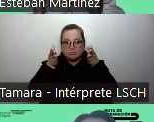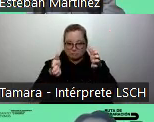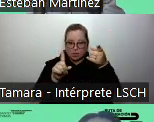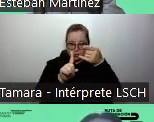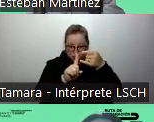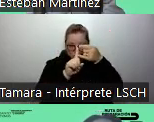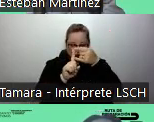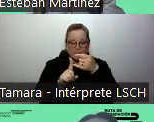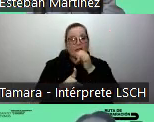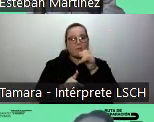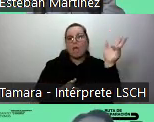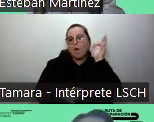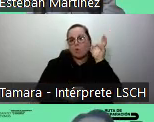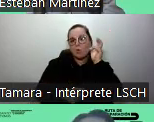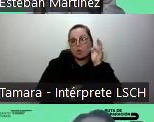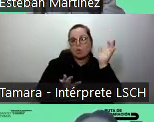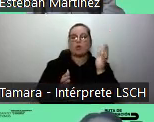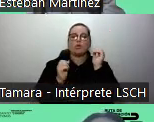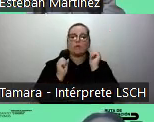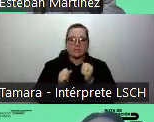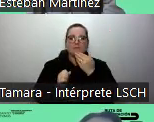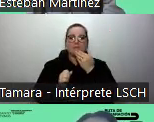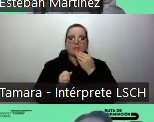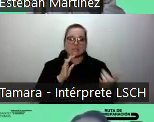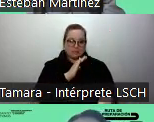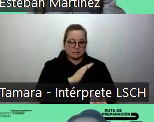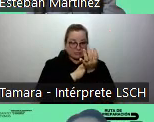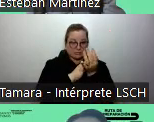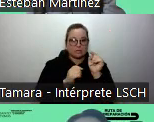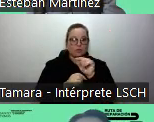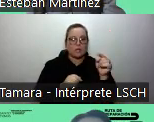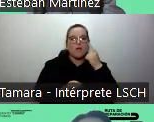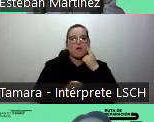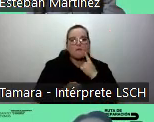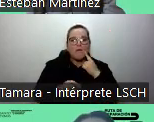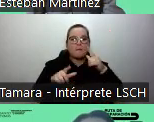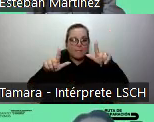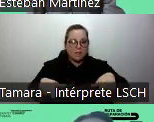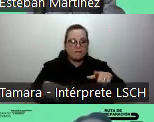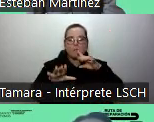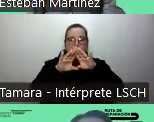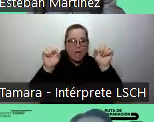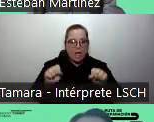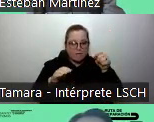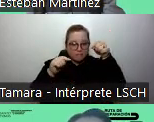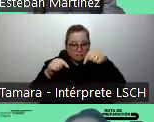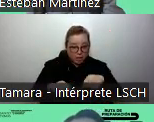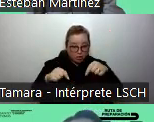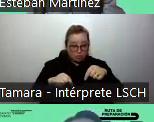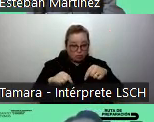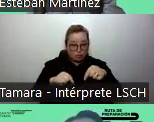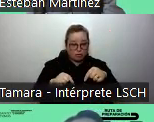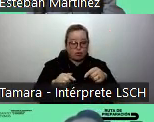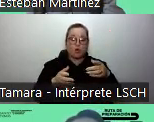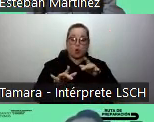respecto al audio que también se los dejaremos a través del chat revisar el audio de la plataforma en el panel en la parte inferior eh de tu